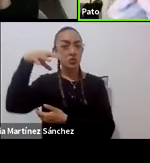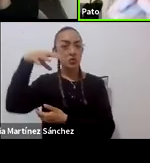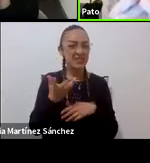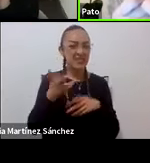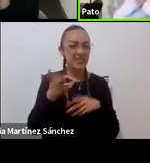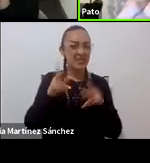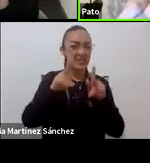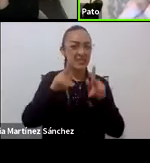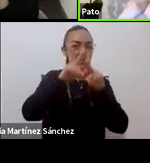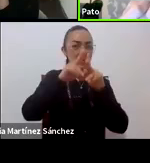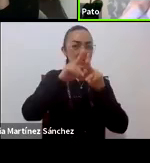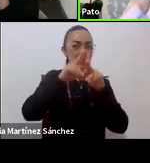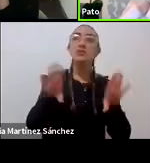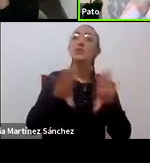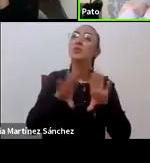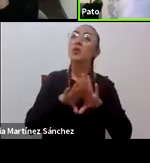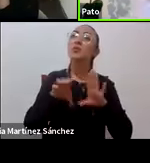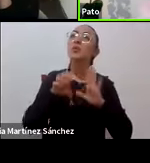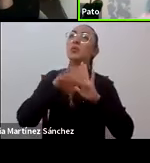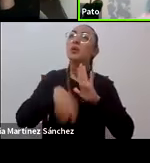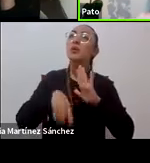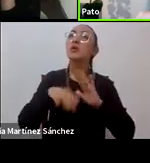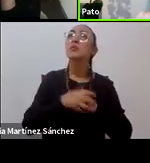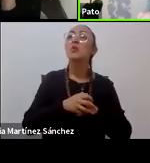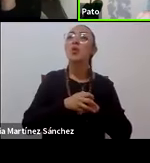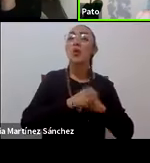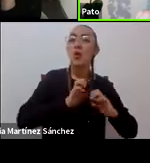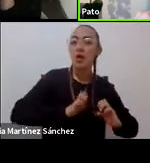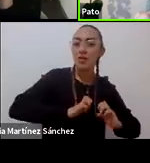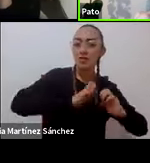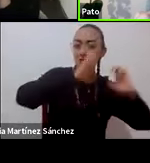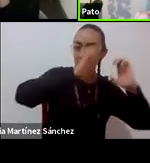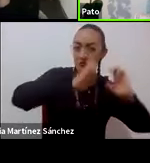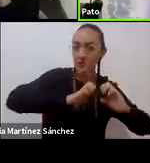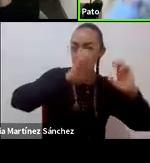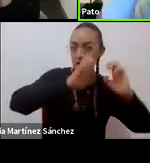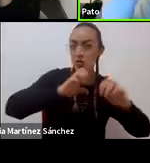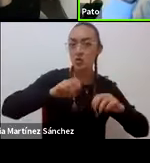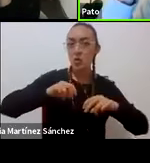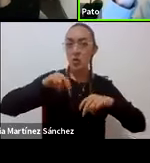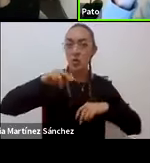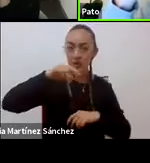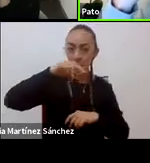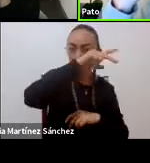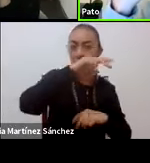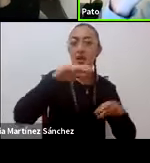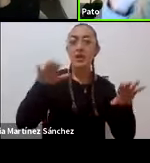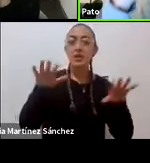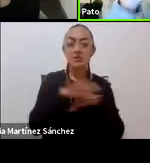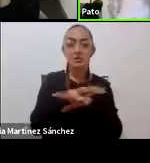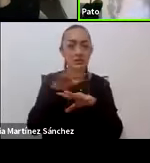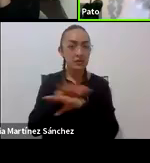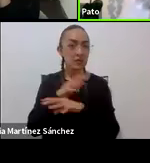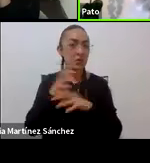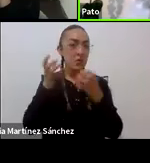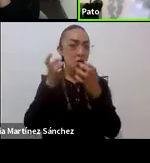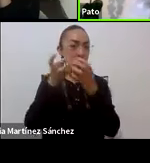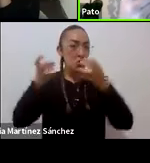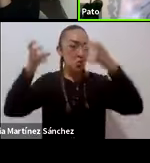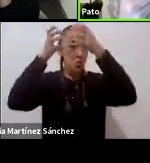atender a las unidades habitacionales poniendo lámparas en sus escaleras o cambiando los tinacos para tomar